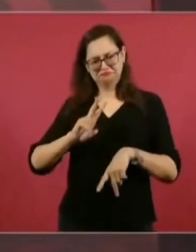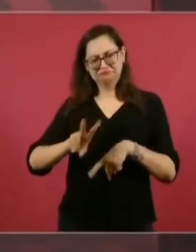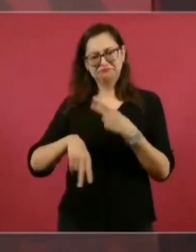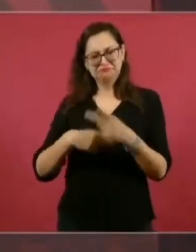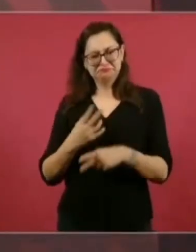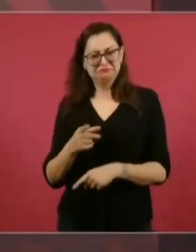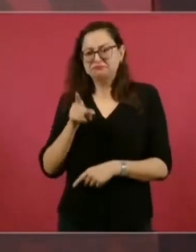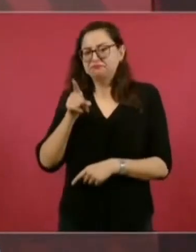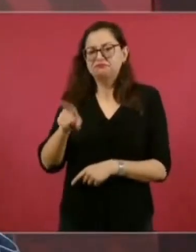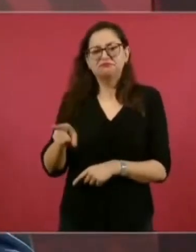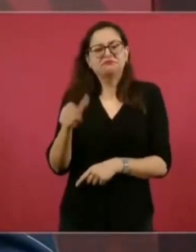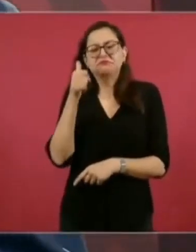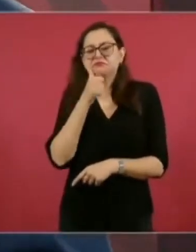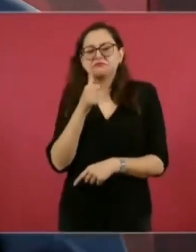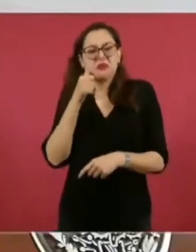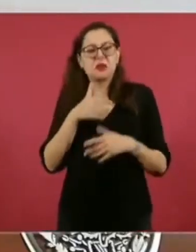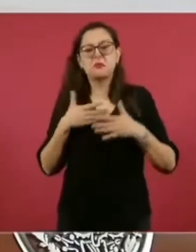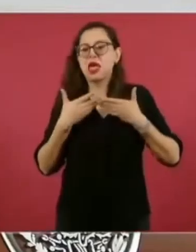muy abierto,